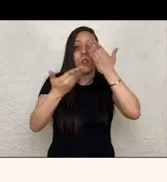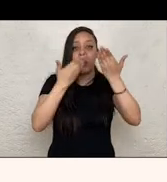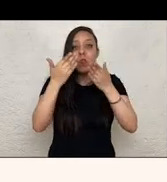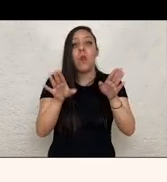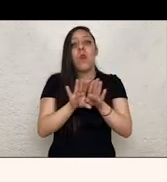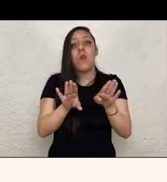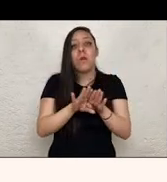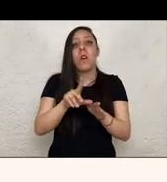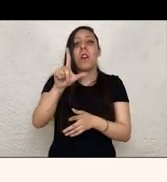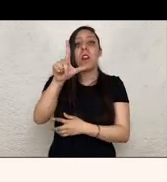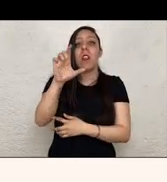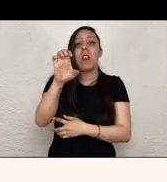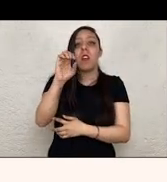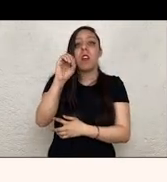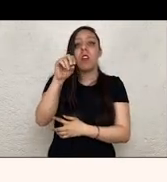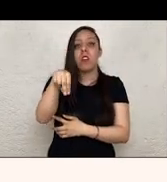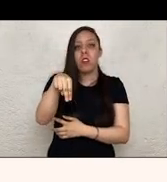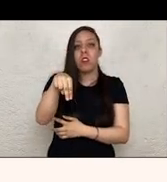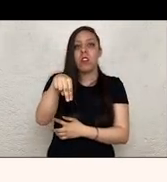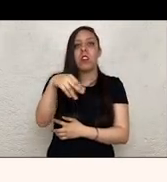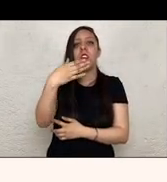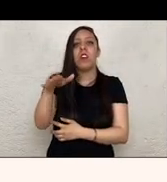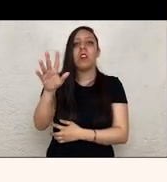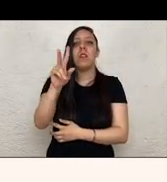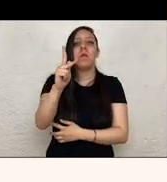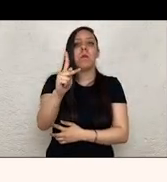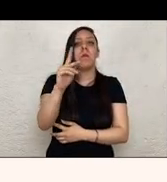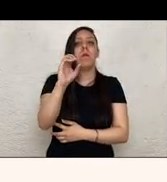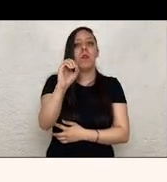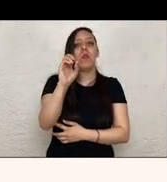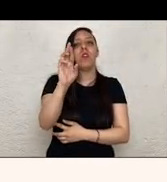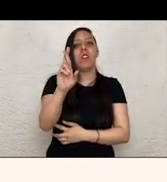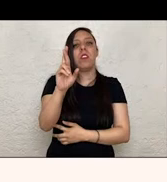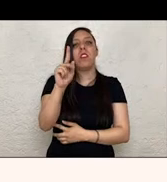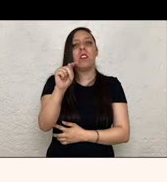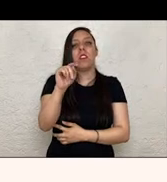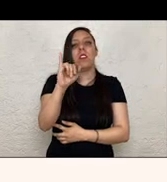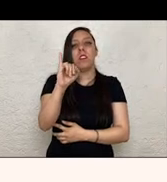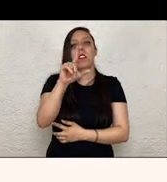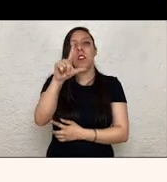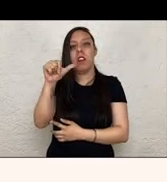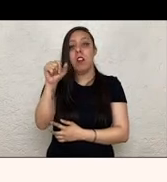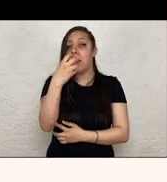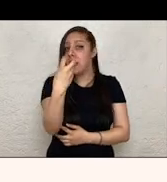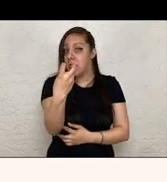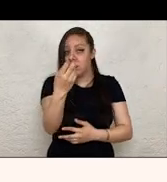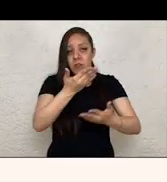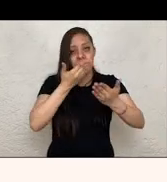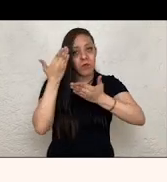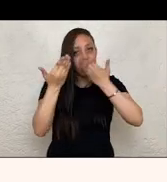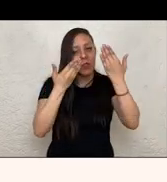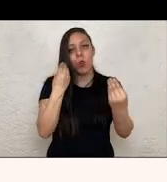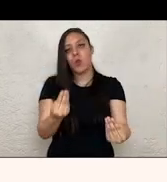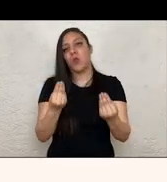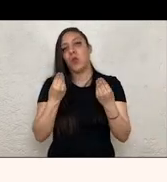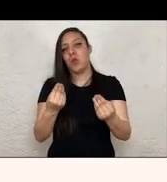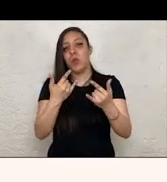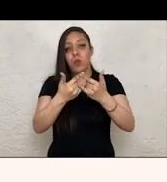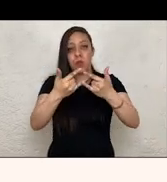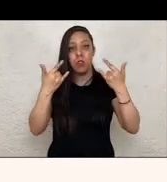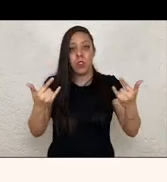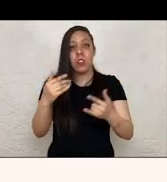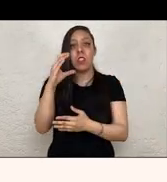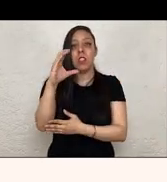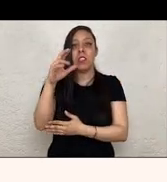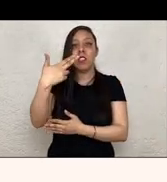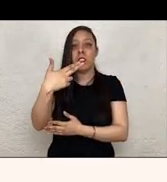Miguel León Portilla y por muchos otros historiadores también. Este es de la historia tolteca chichimeca, pero existen